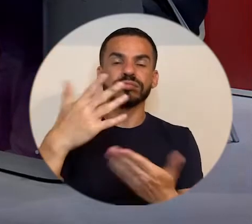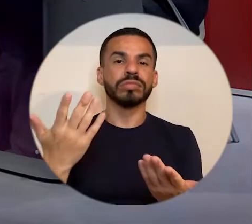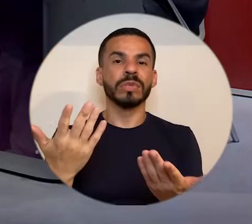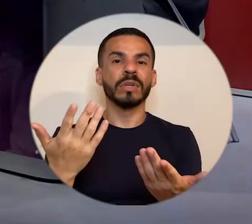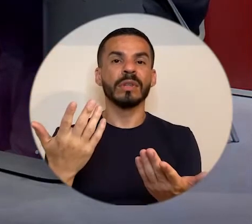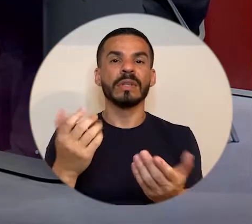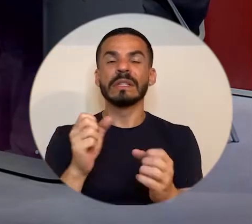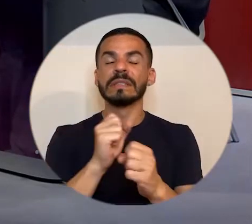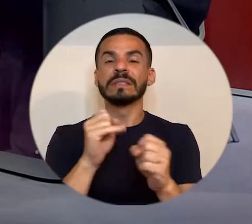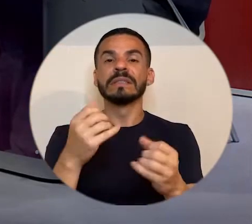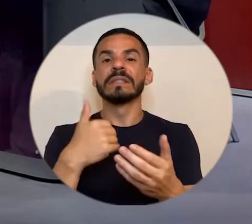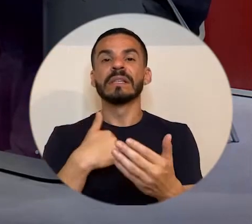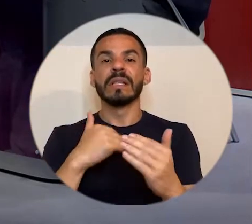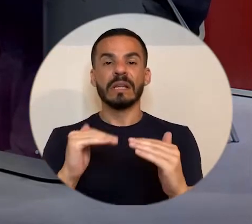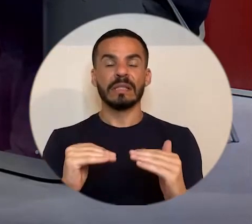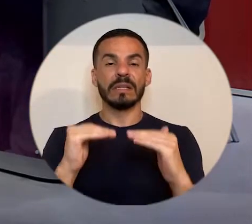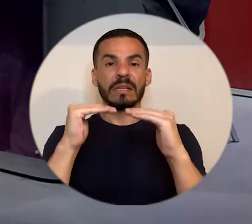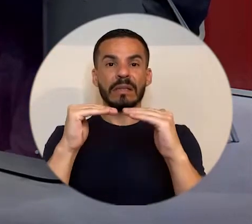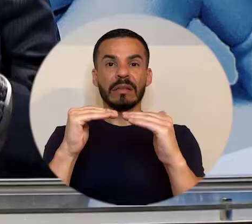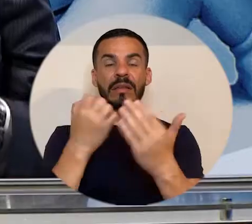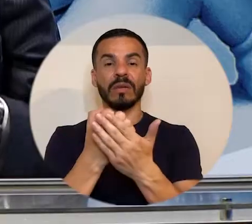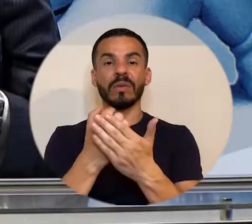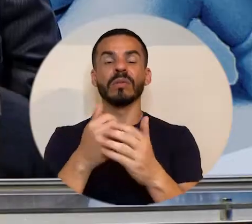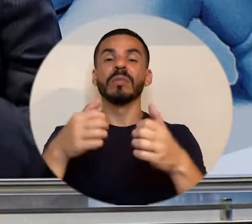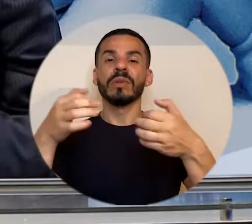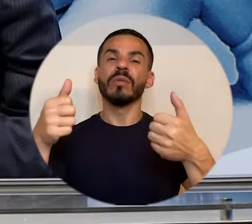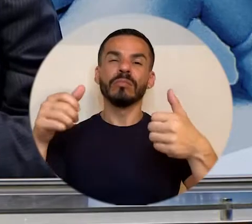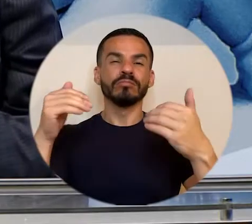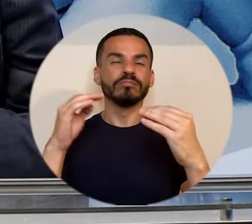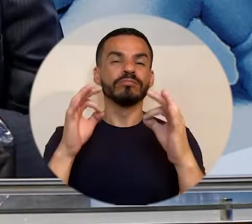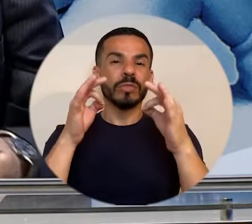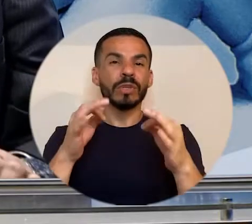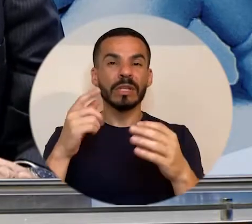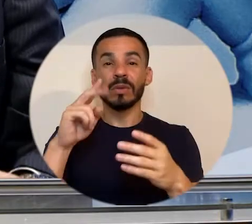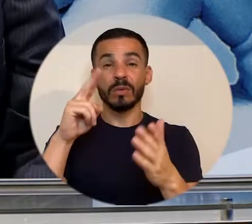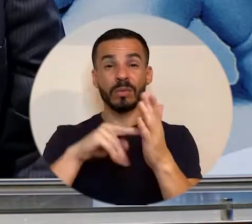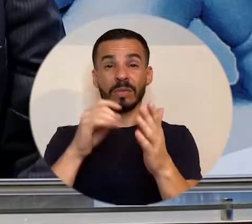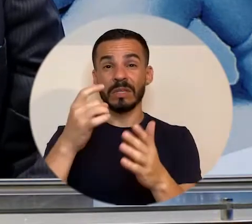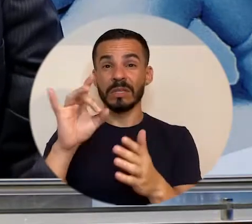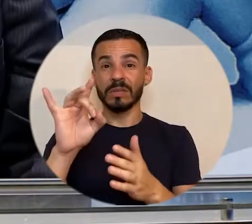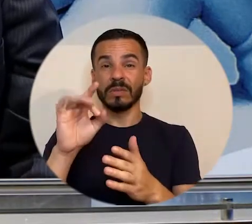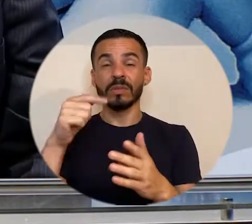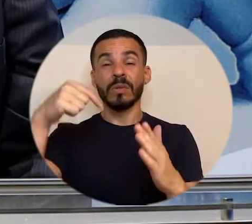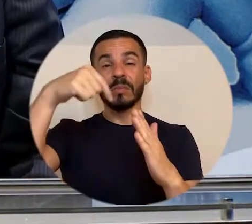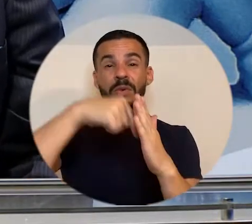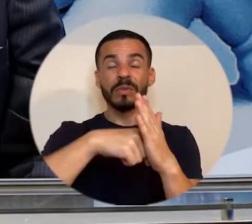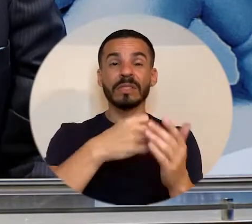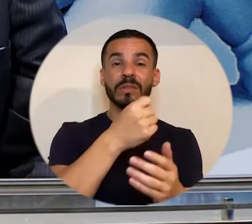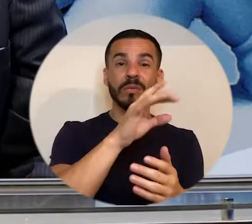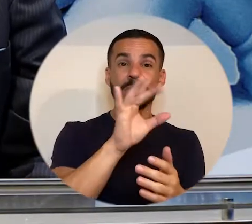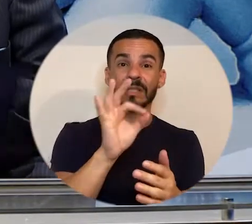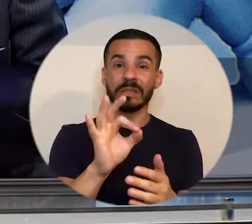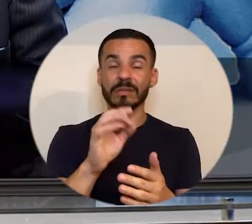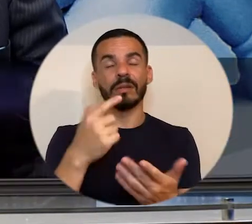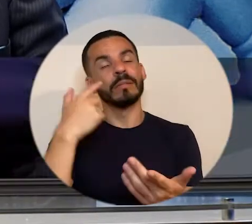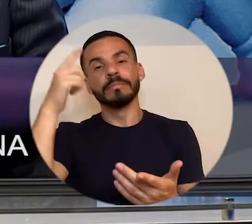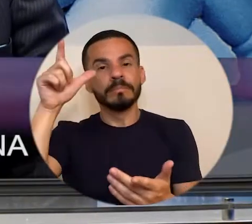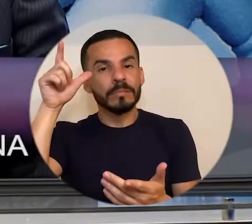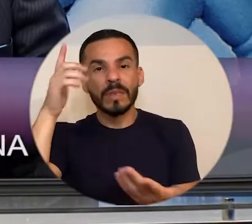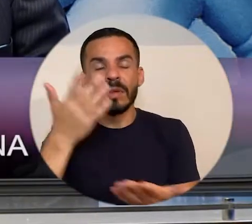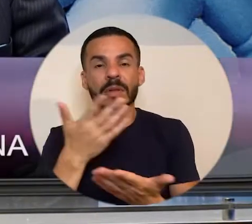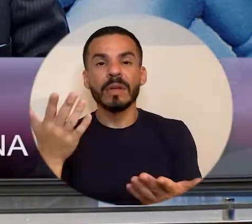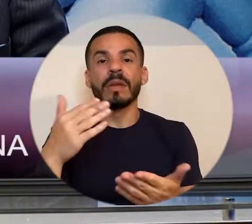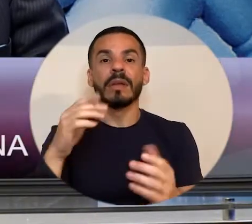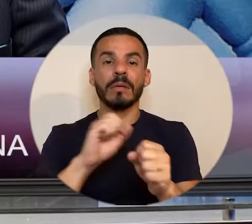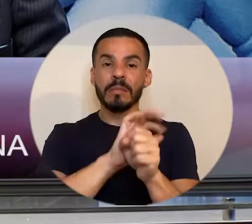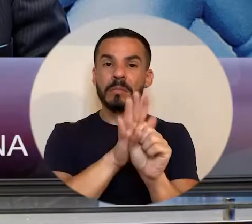hacia abajo, sí, sin tener el nivel económico adecuado ya en el 2018, pero que se profundiza en 2019,